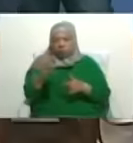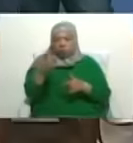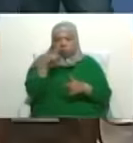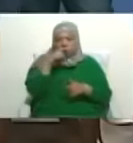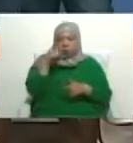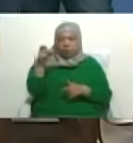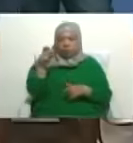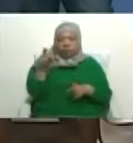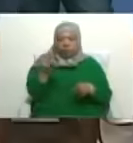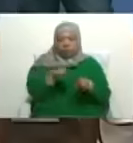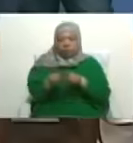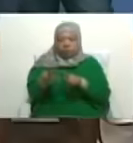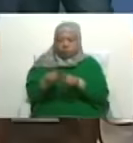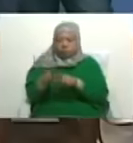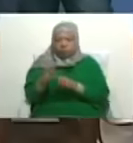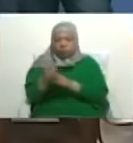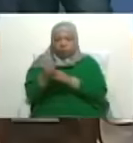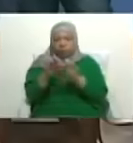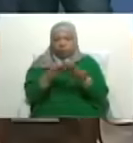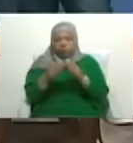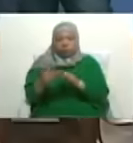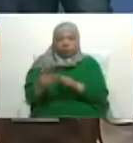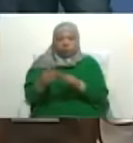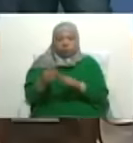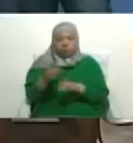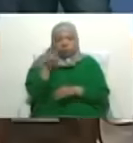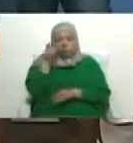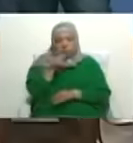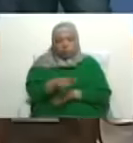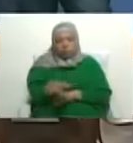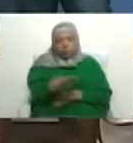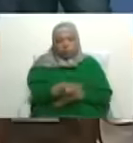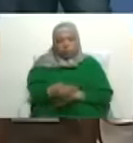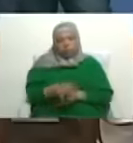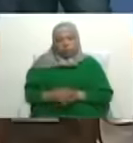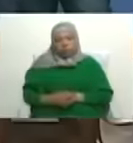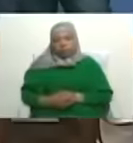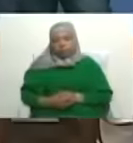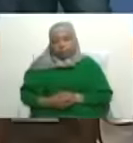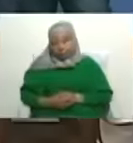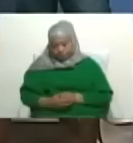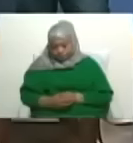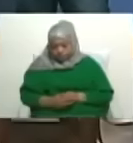suene a chavismo, a dirigente comunal, a dirigente popular.